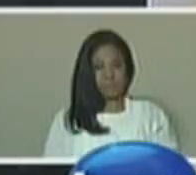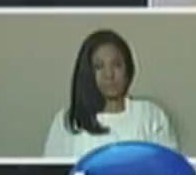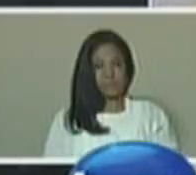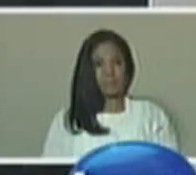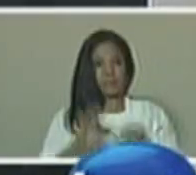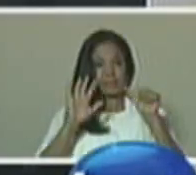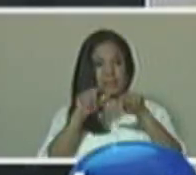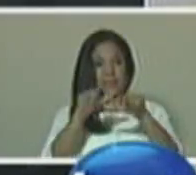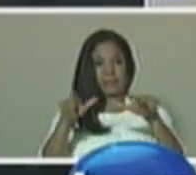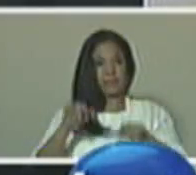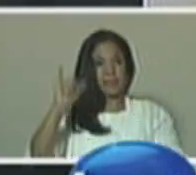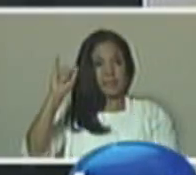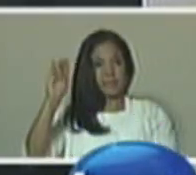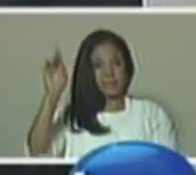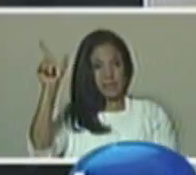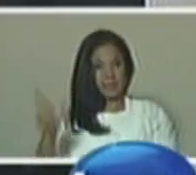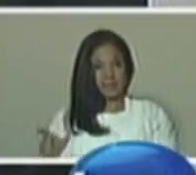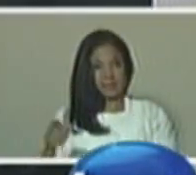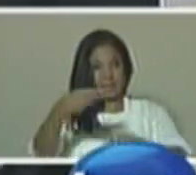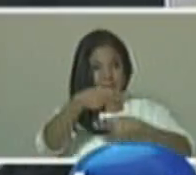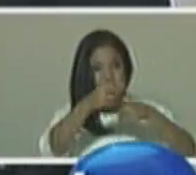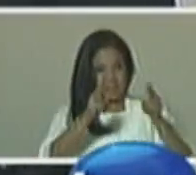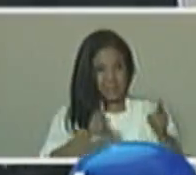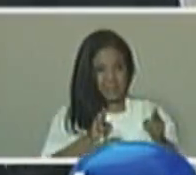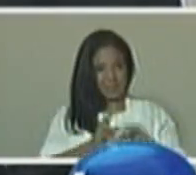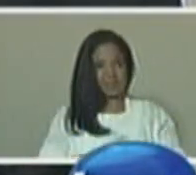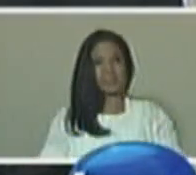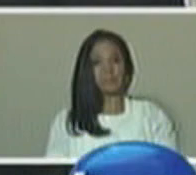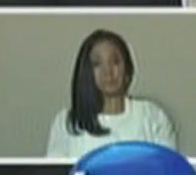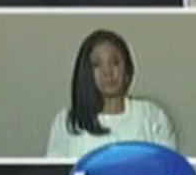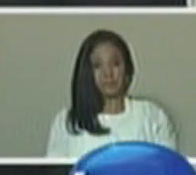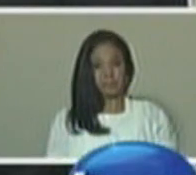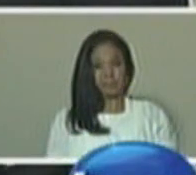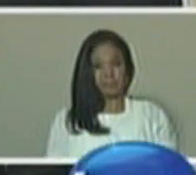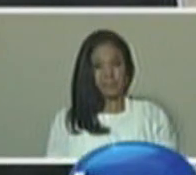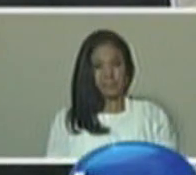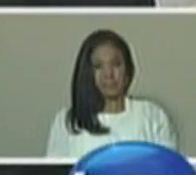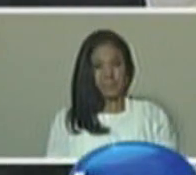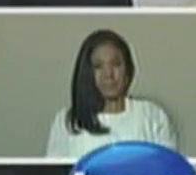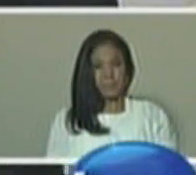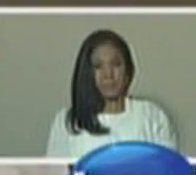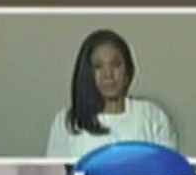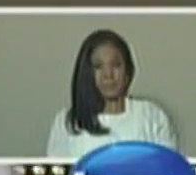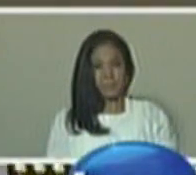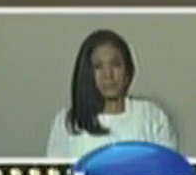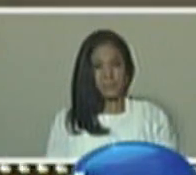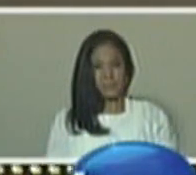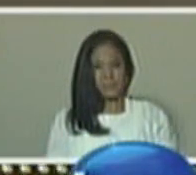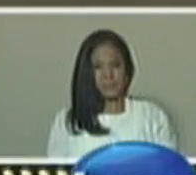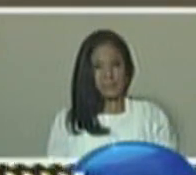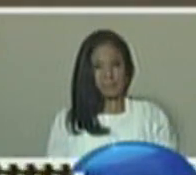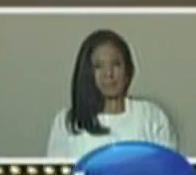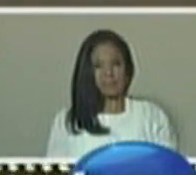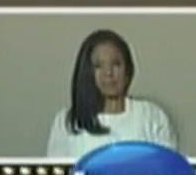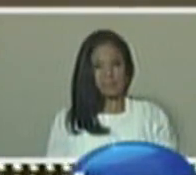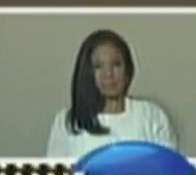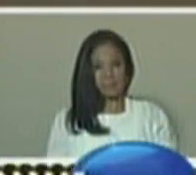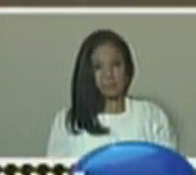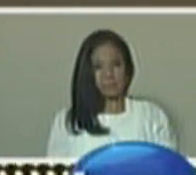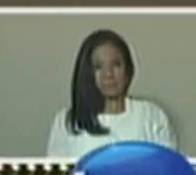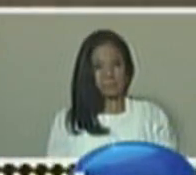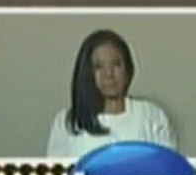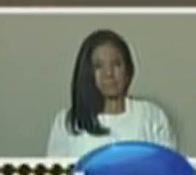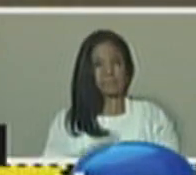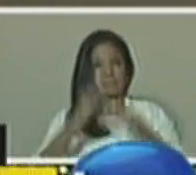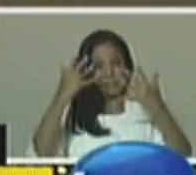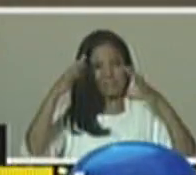lugar es para Ivania Barrios de Herrera. Ivania Barrios de Herrera, sexto lugar. Felicitaciones, aplausos.